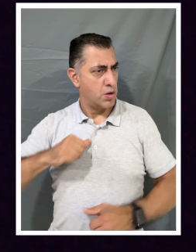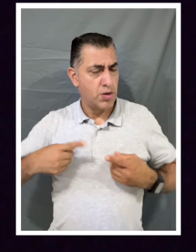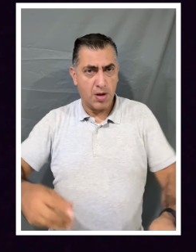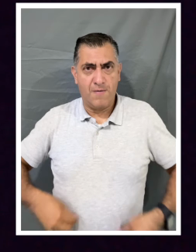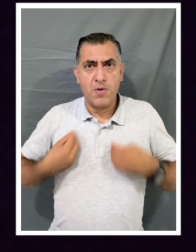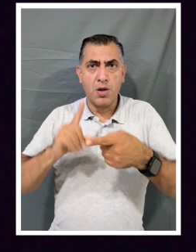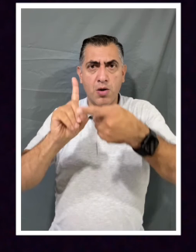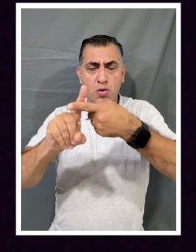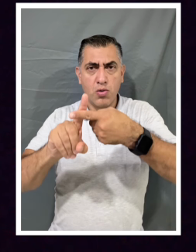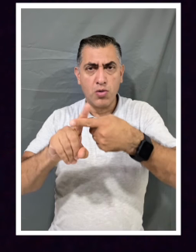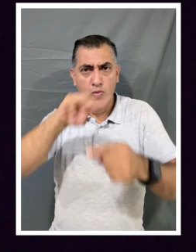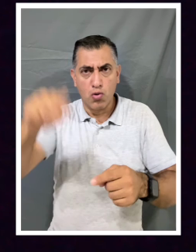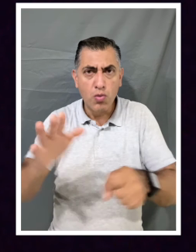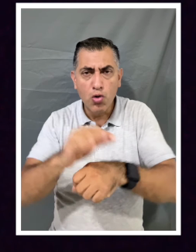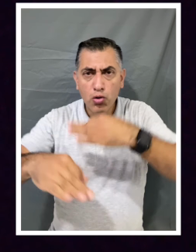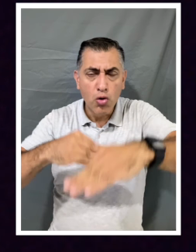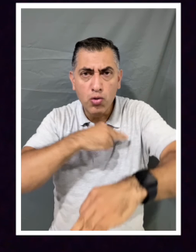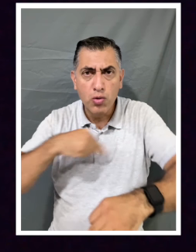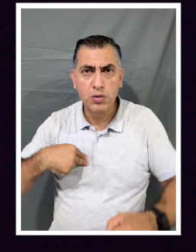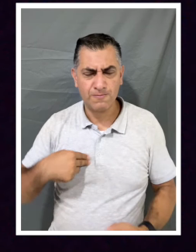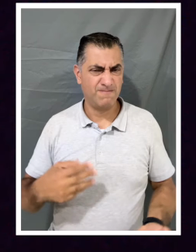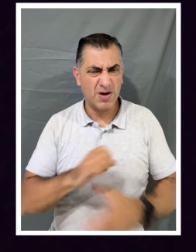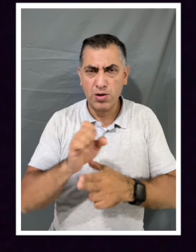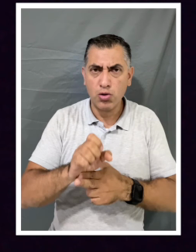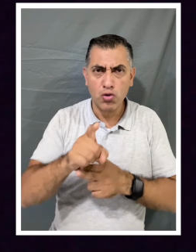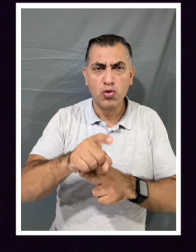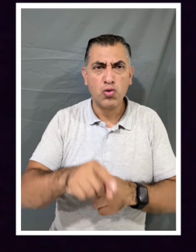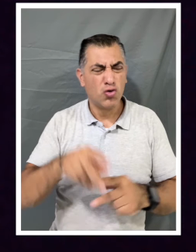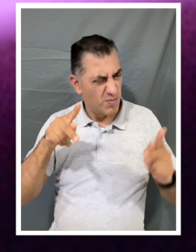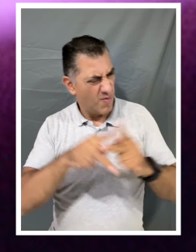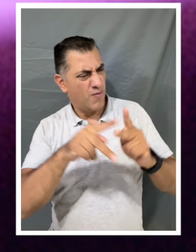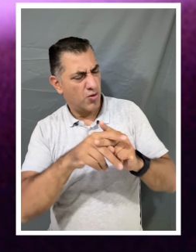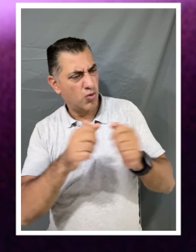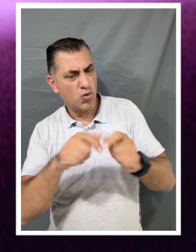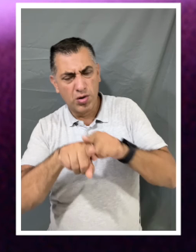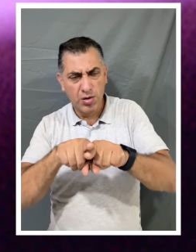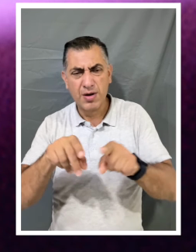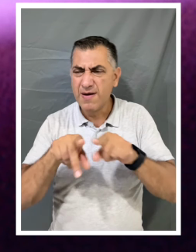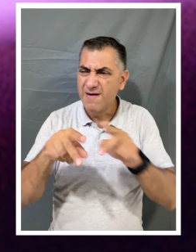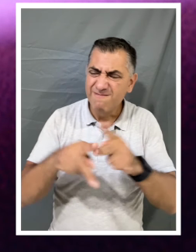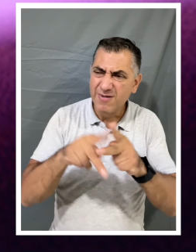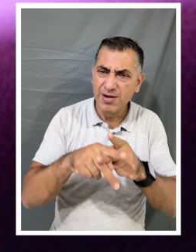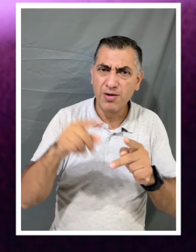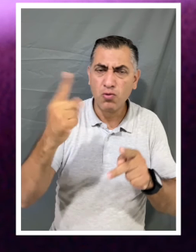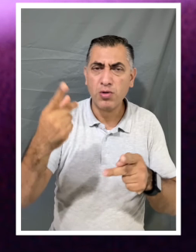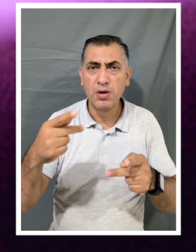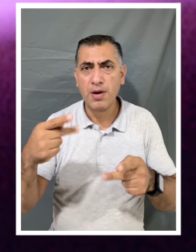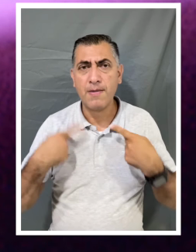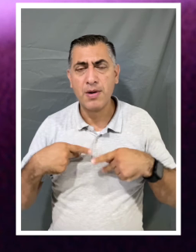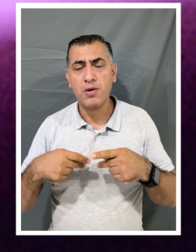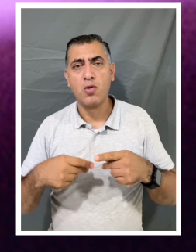su vida en la cruz murió por todos nosotros es decir que cuando tú te estás peleando por un hermano te estás peleando por alguien que Jesús amó